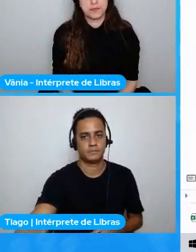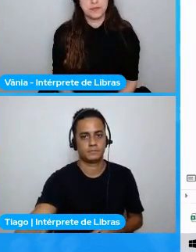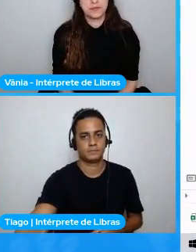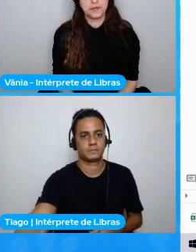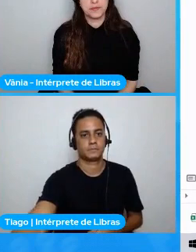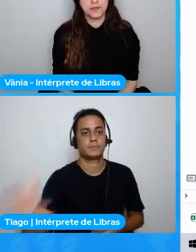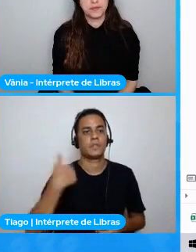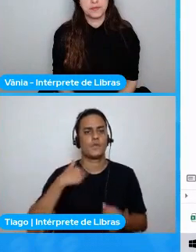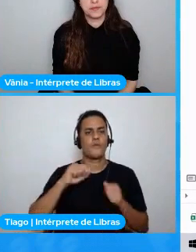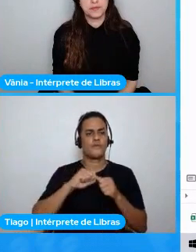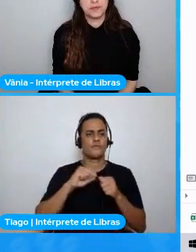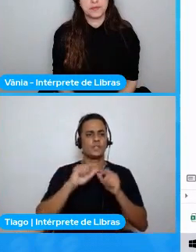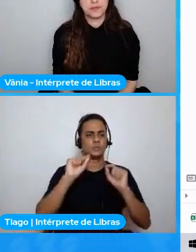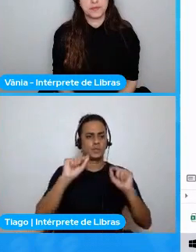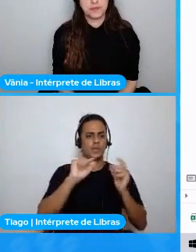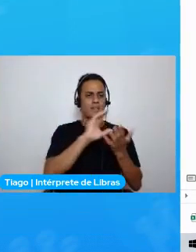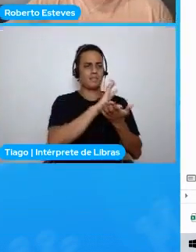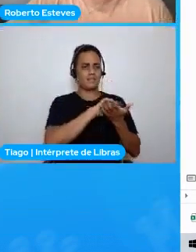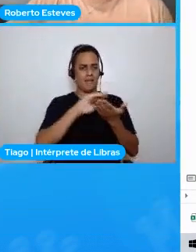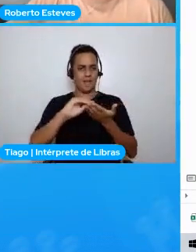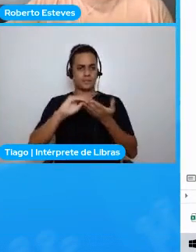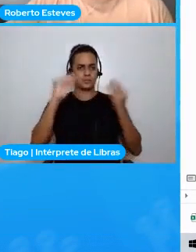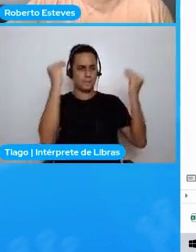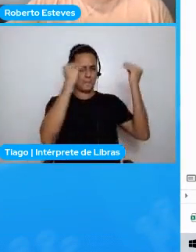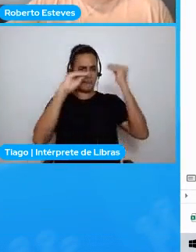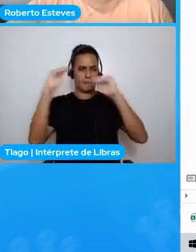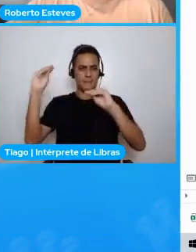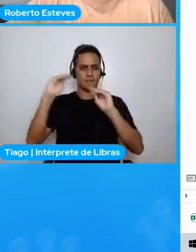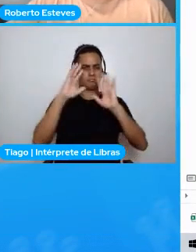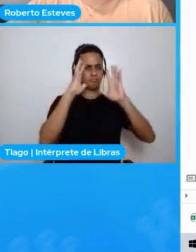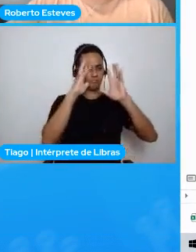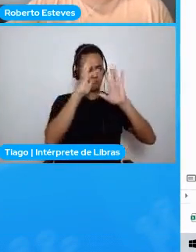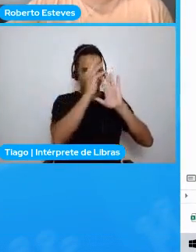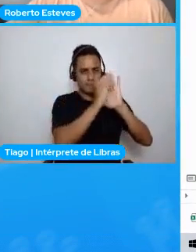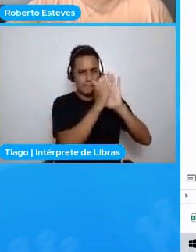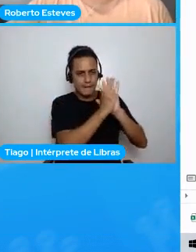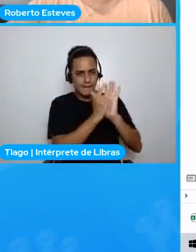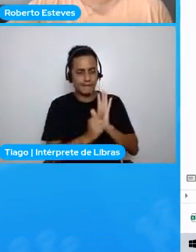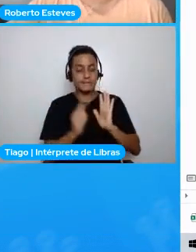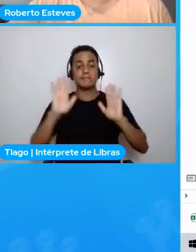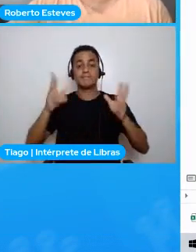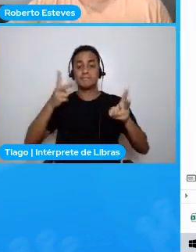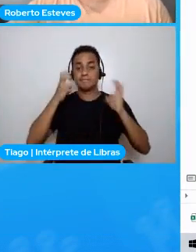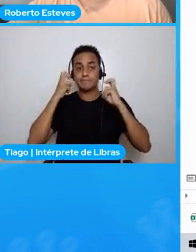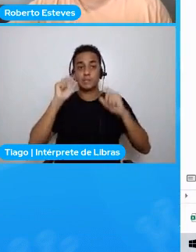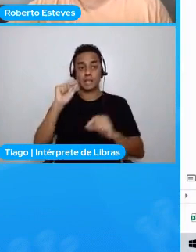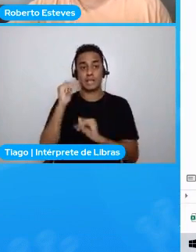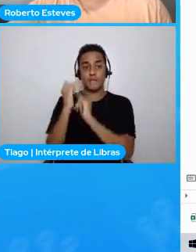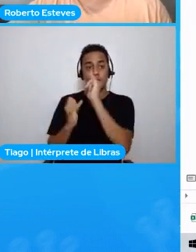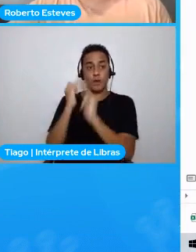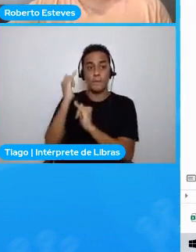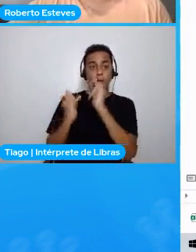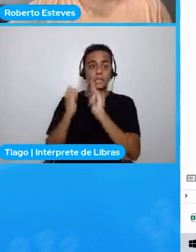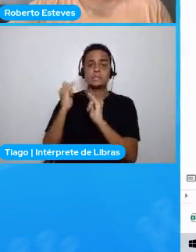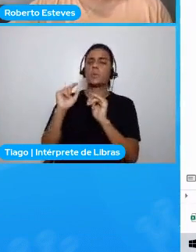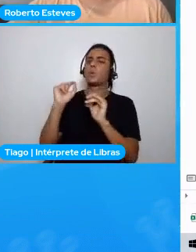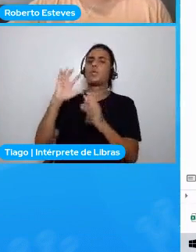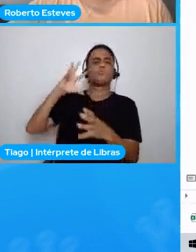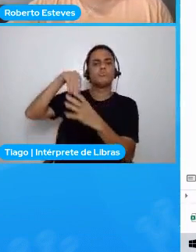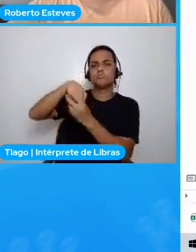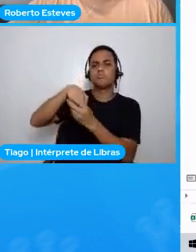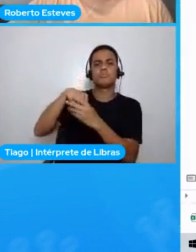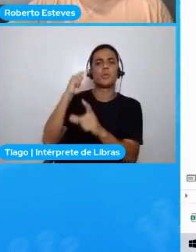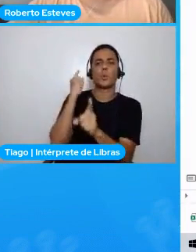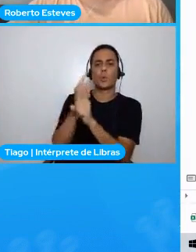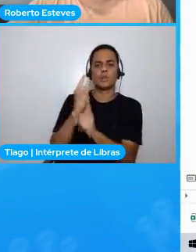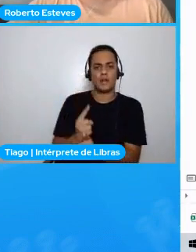de datos o una carga correcta de datos, ya veo qué información encuentro en este nuevo dataset que me descargué. Y